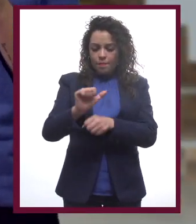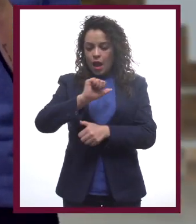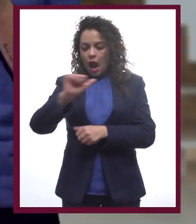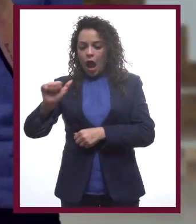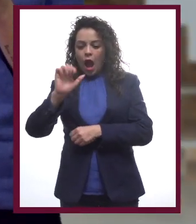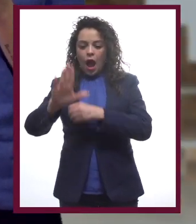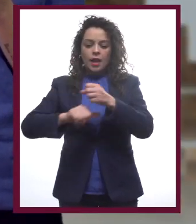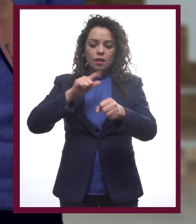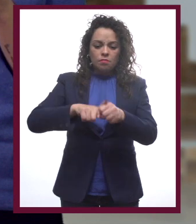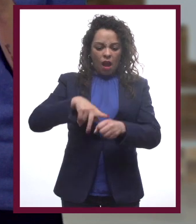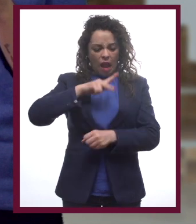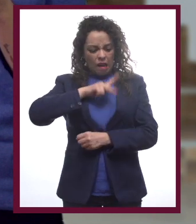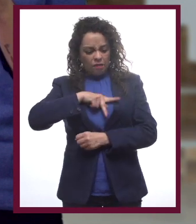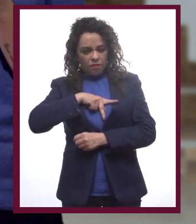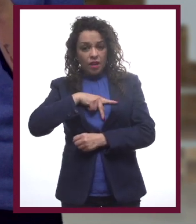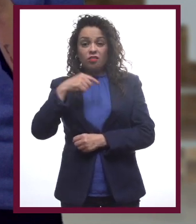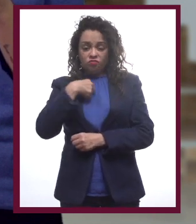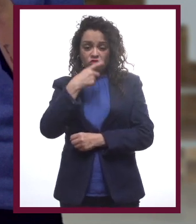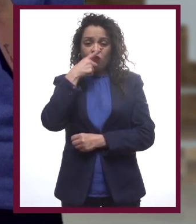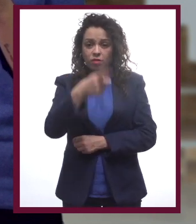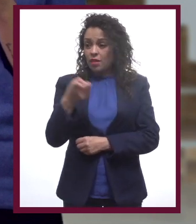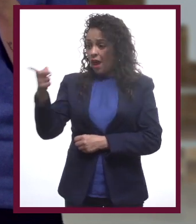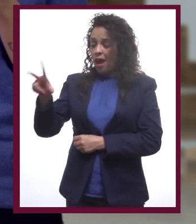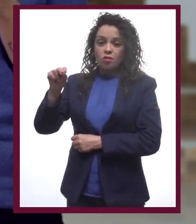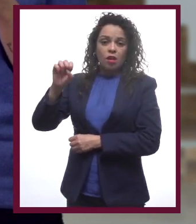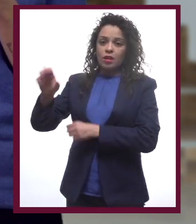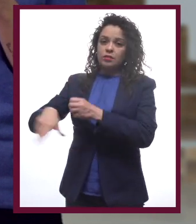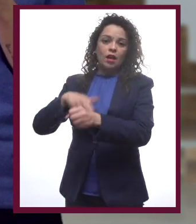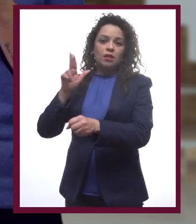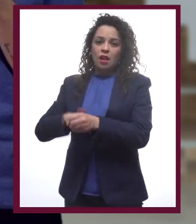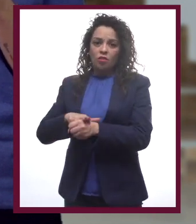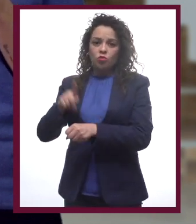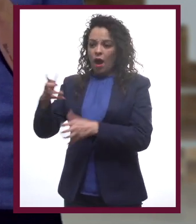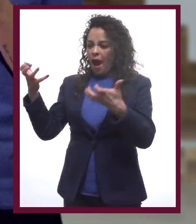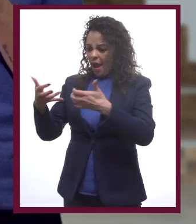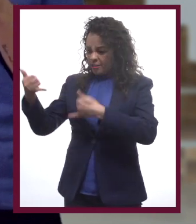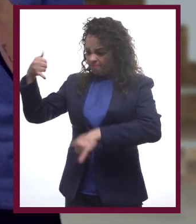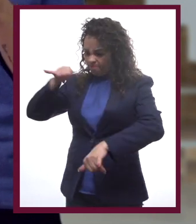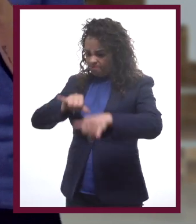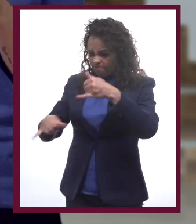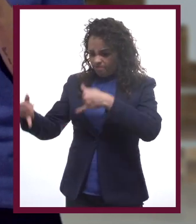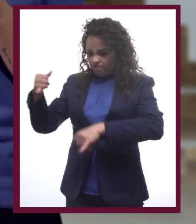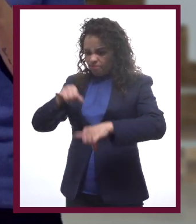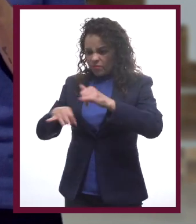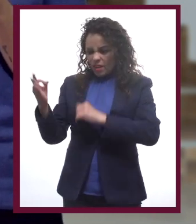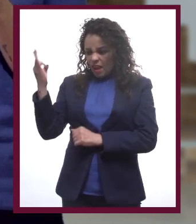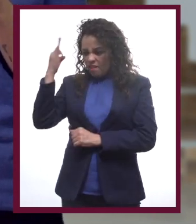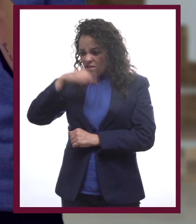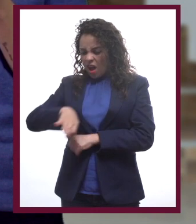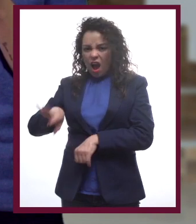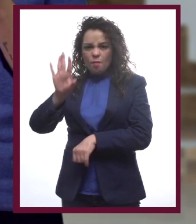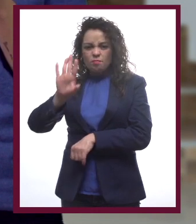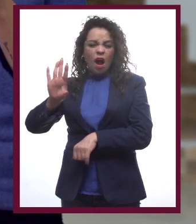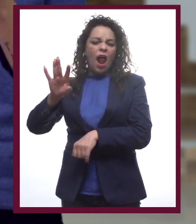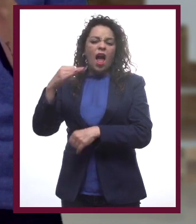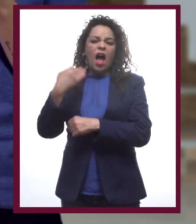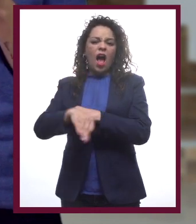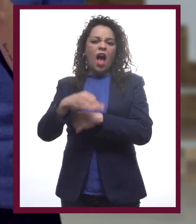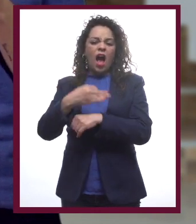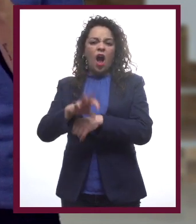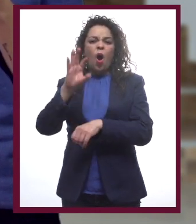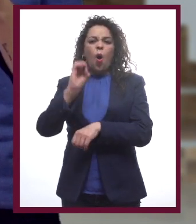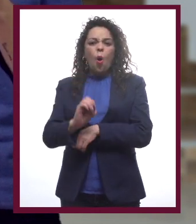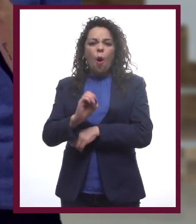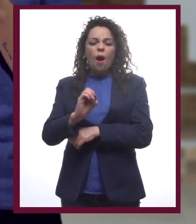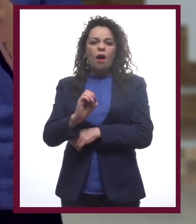sobre animales y virus. No es natural. Está fabricado y el virus es completamente artificial.